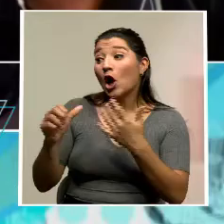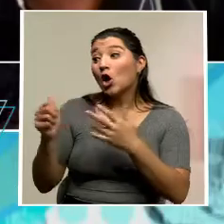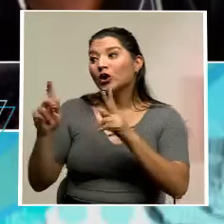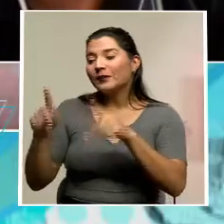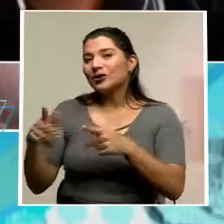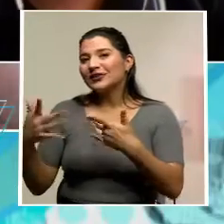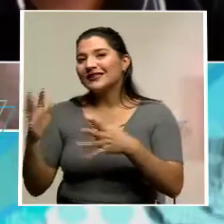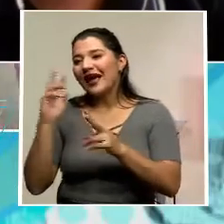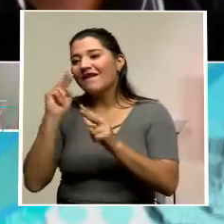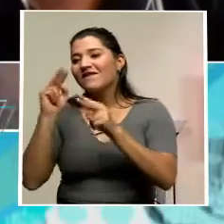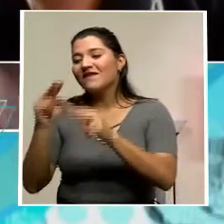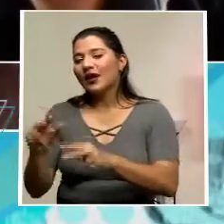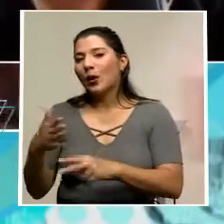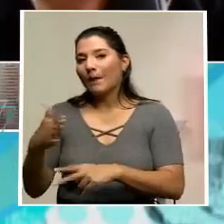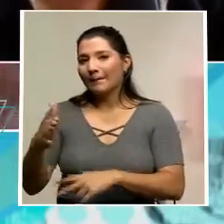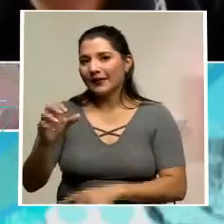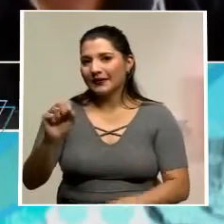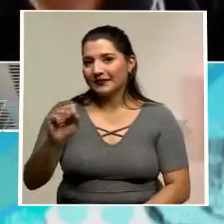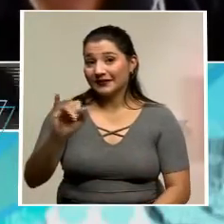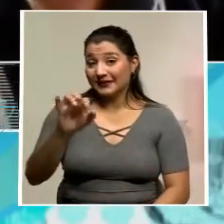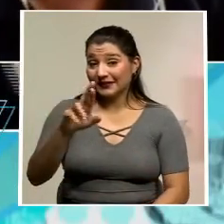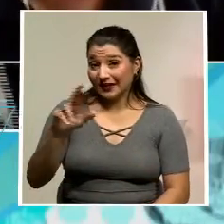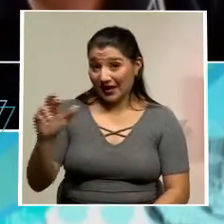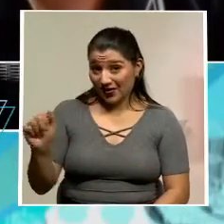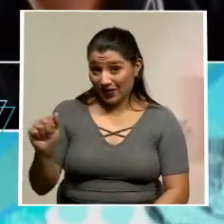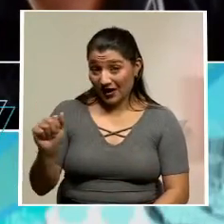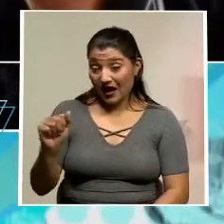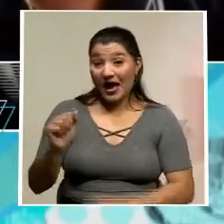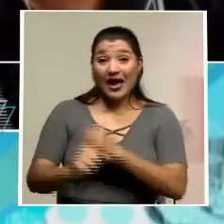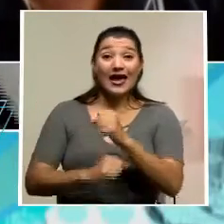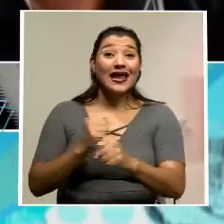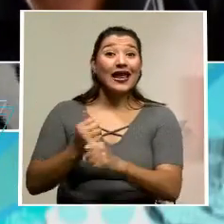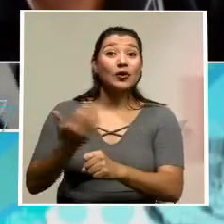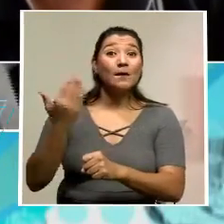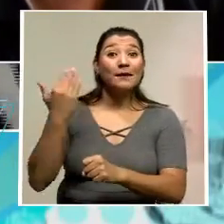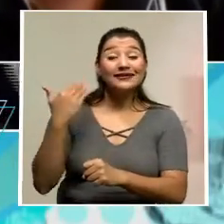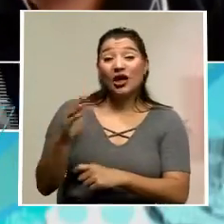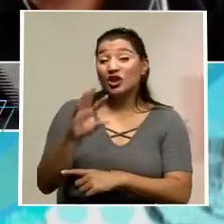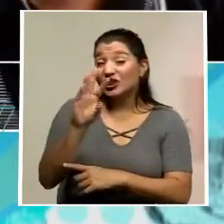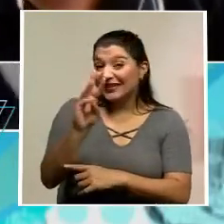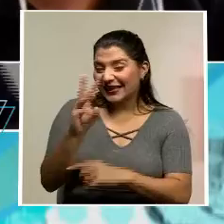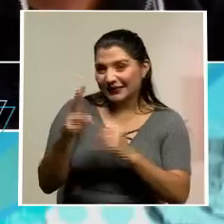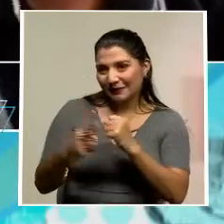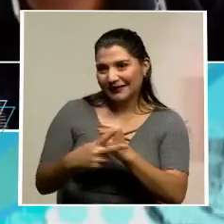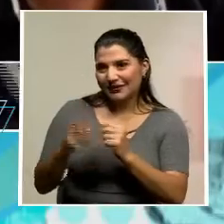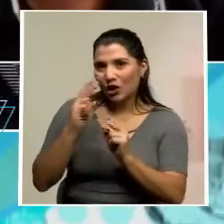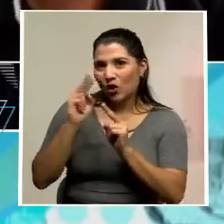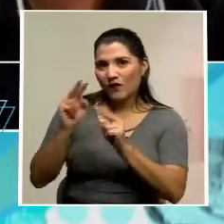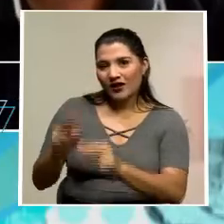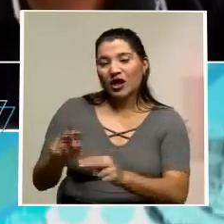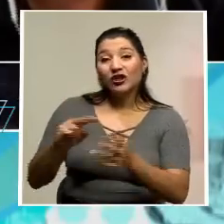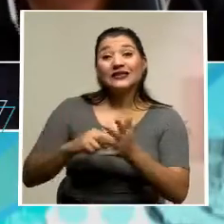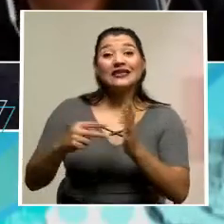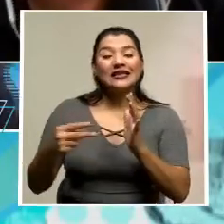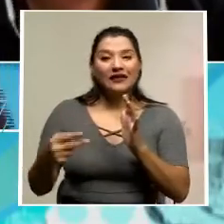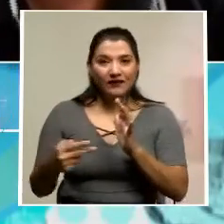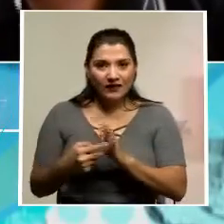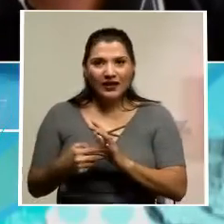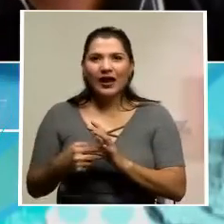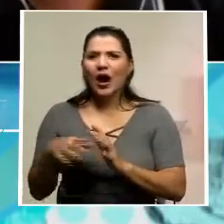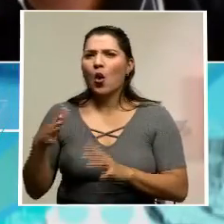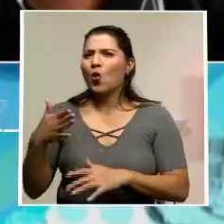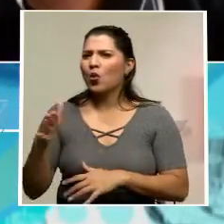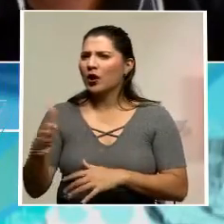Costa Rica, y solo el año pasado hubieron 6 de estos encuentros. Entonces, estamos hablando de una especie bastante rara